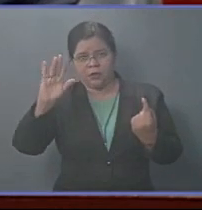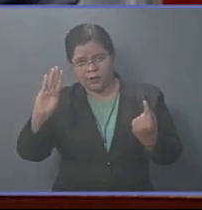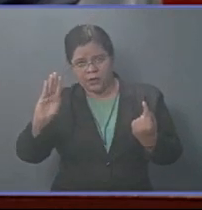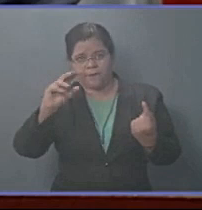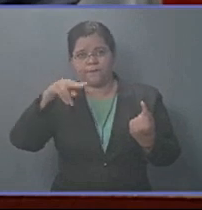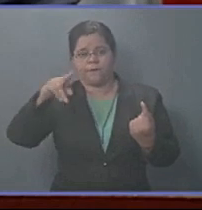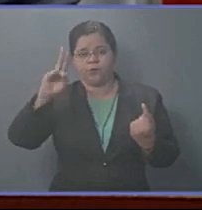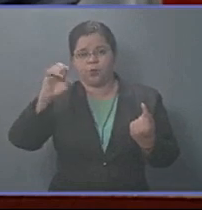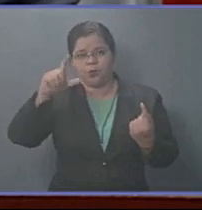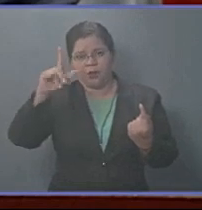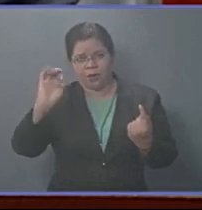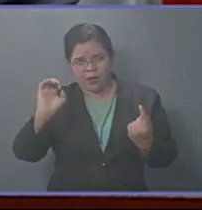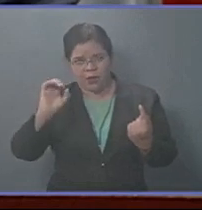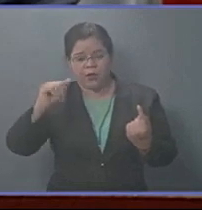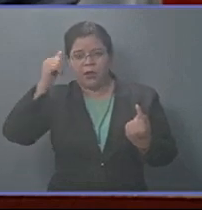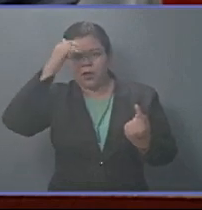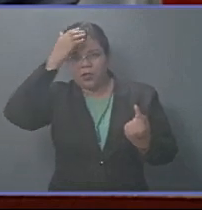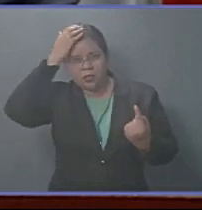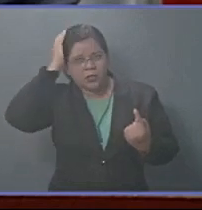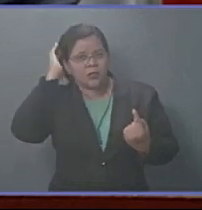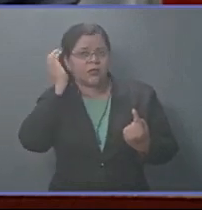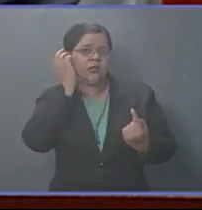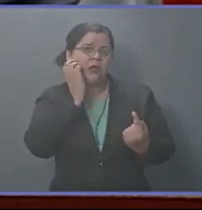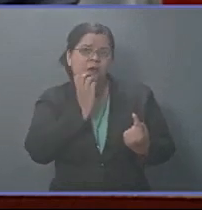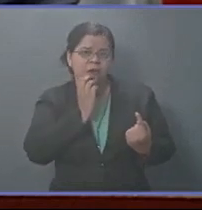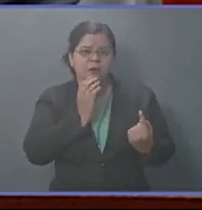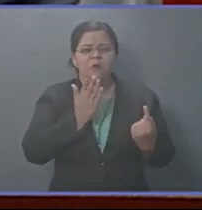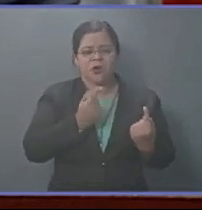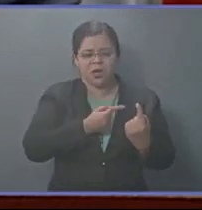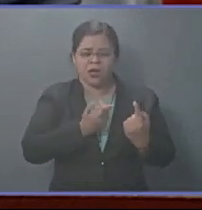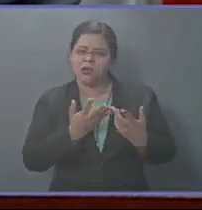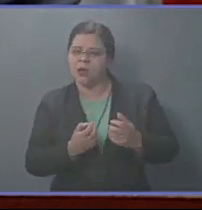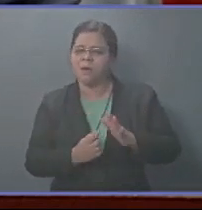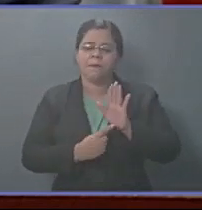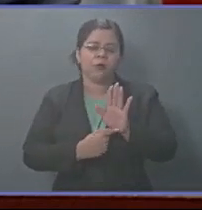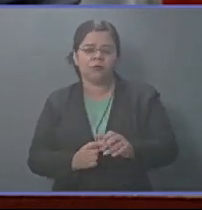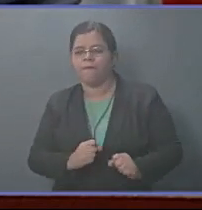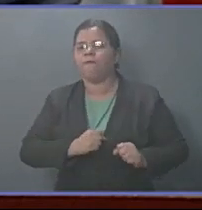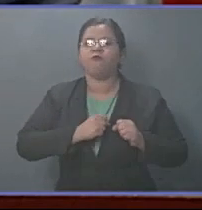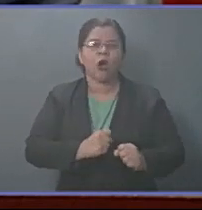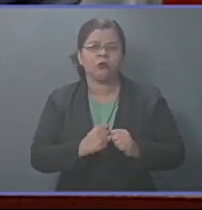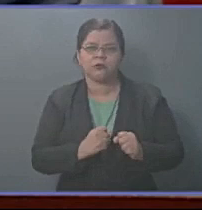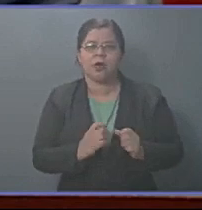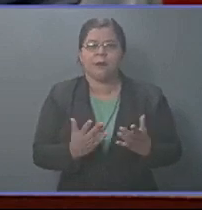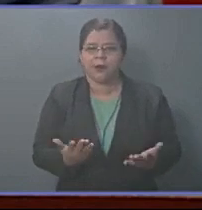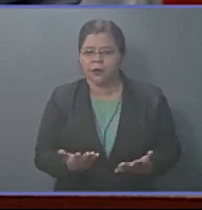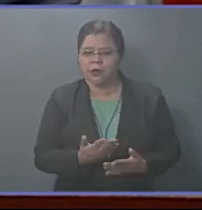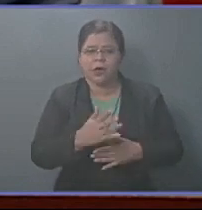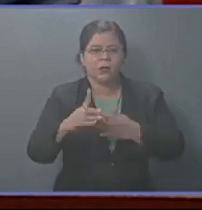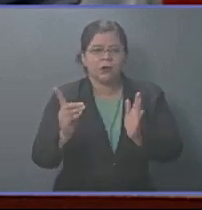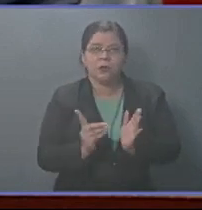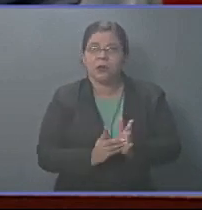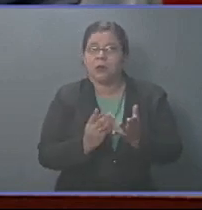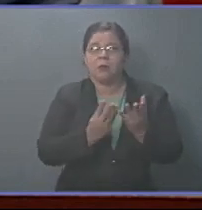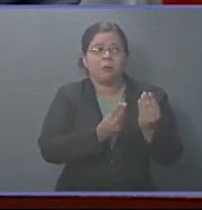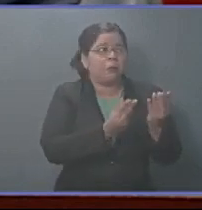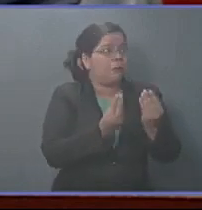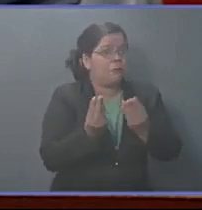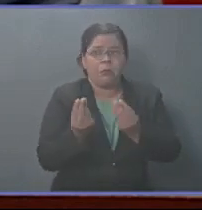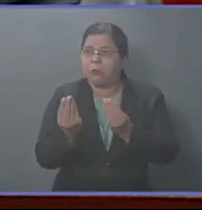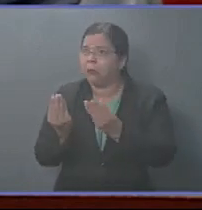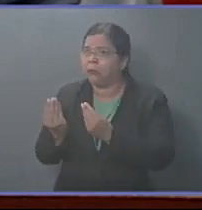ortéz la cual constituye exhibición de fuerza bruta para intimidar a los parlamentarios y parlamentarias